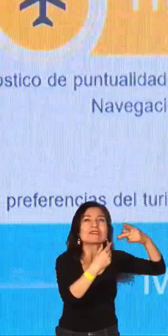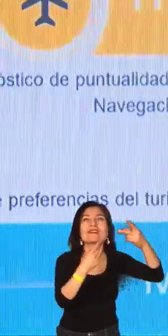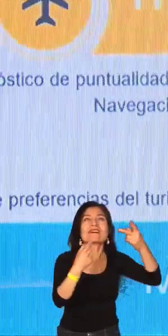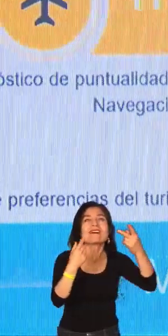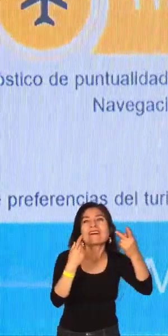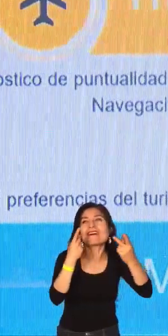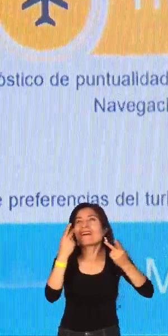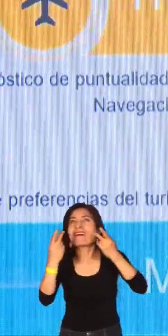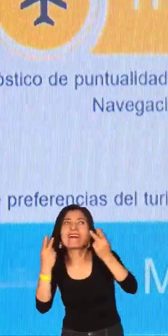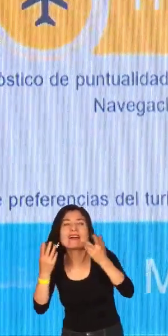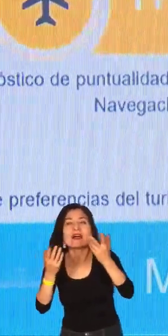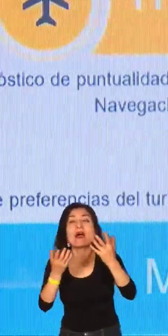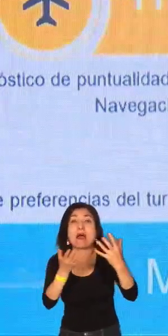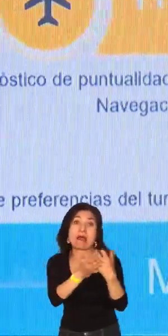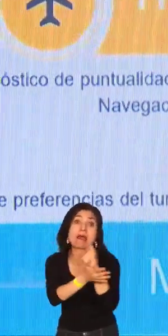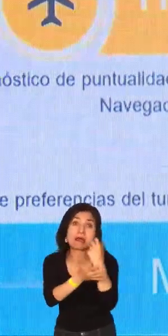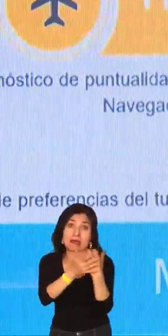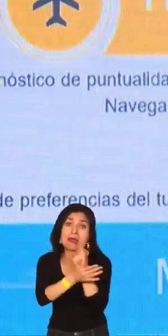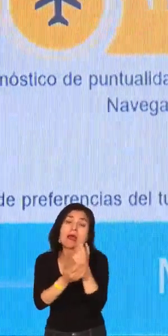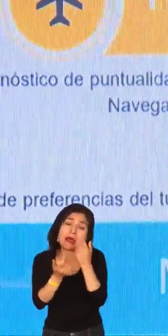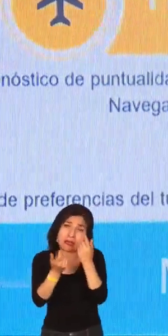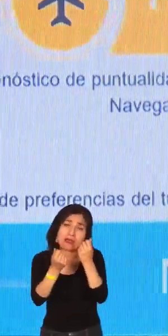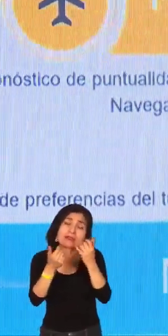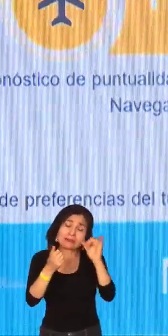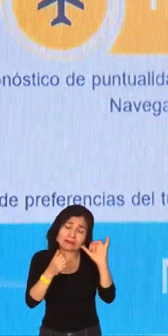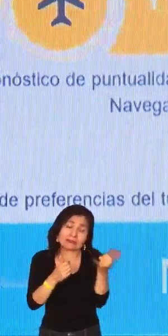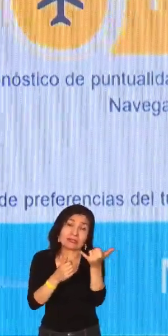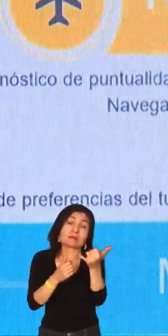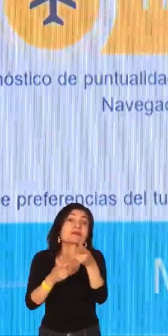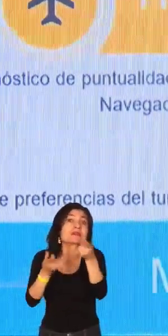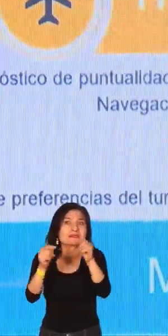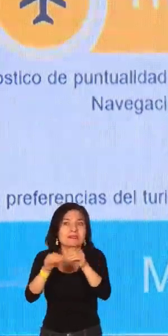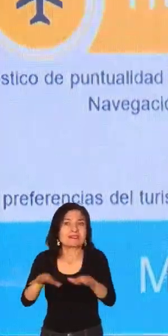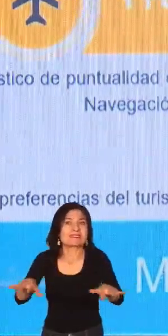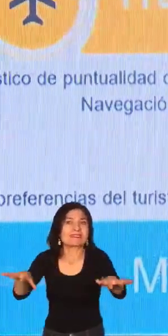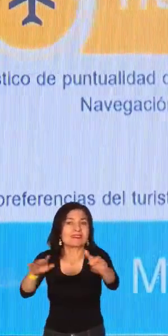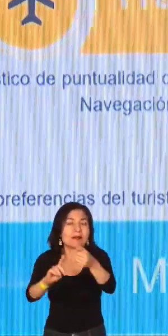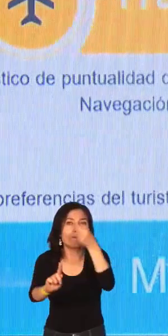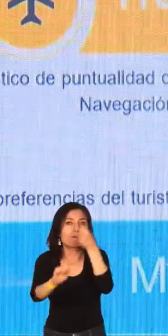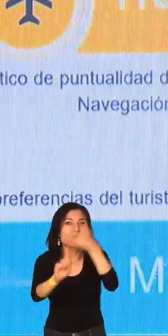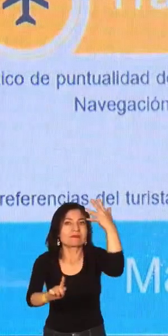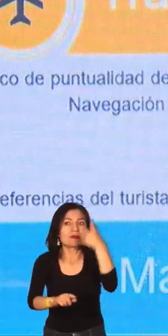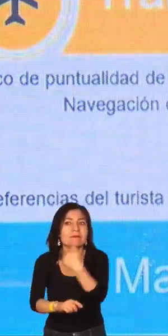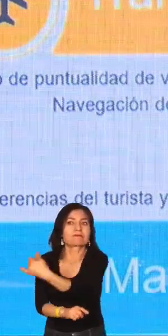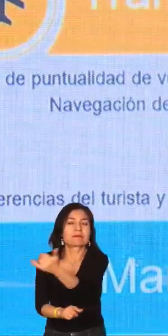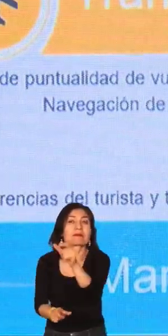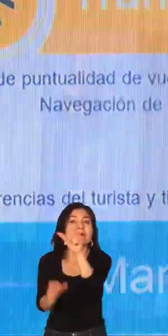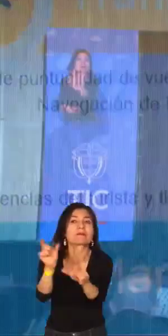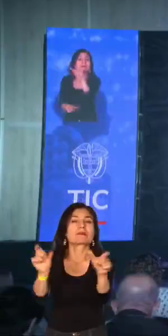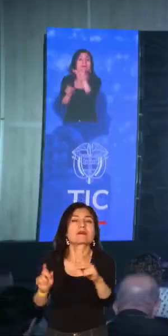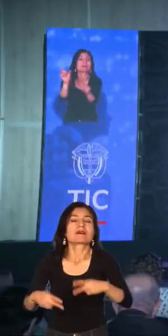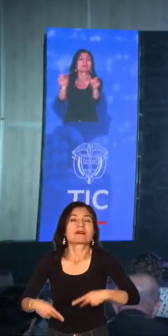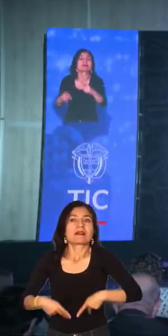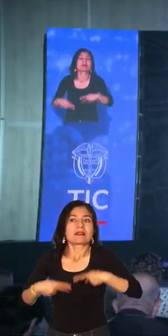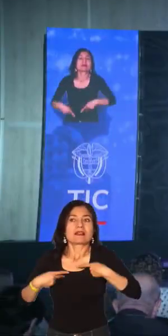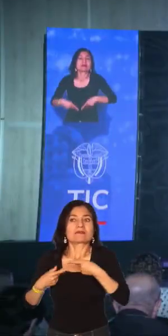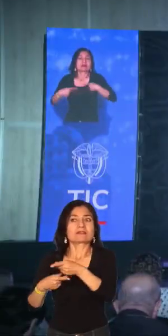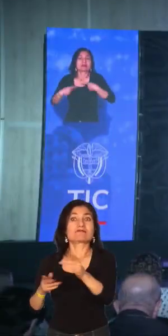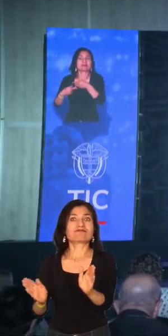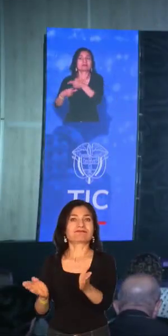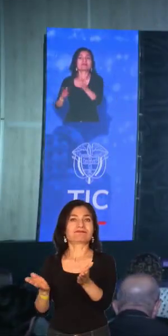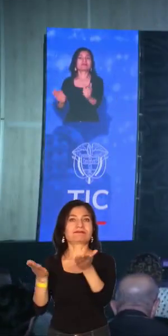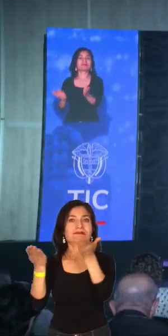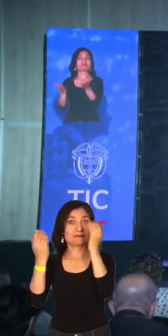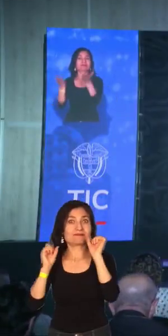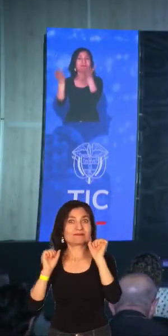trae un beneficio, sino que puede impactar directamente en nuestra calidad de vida. Vamos a devolvernos un poquito